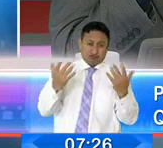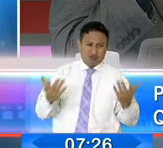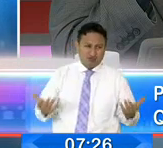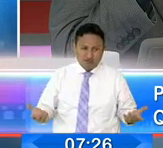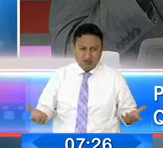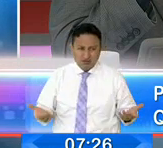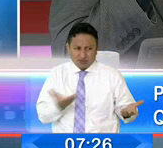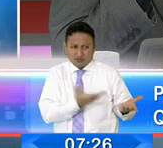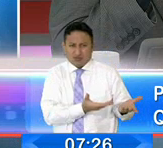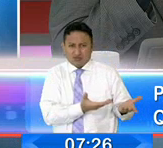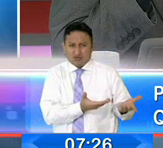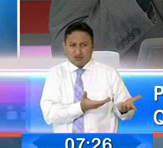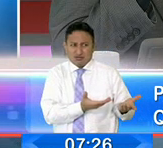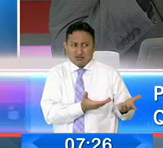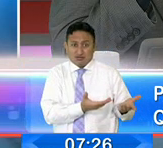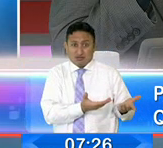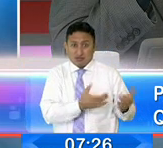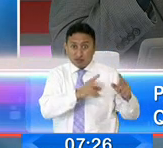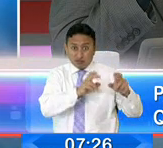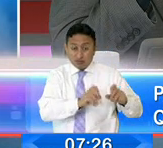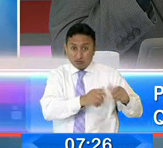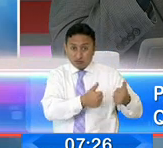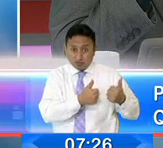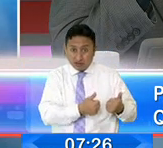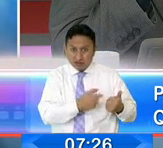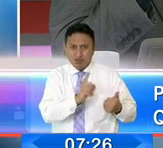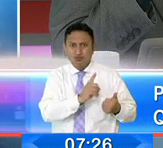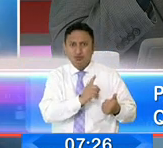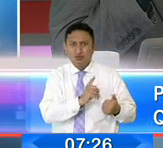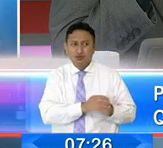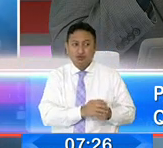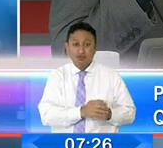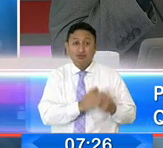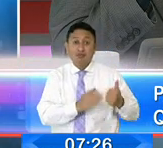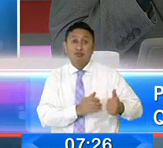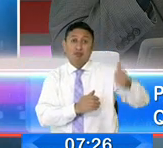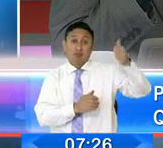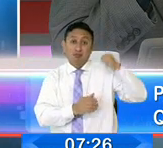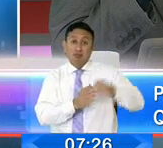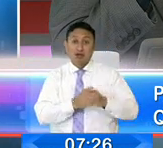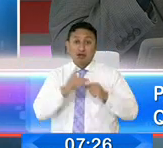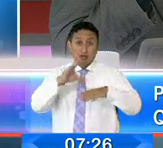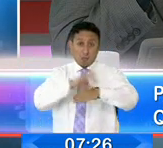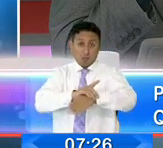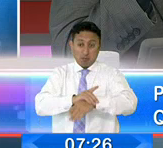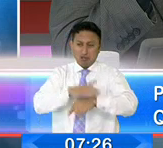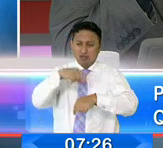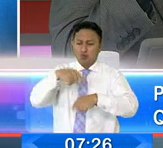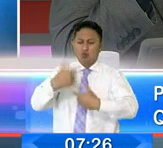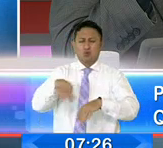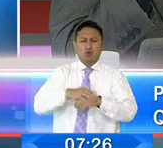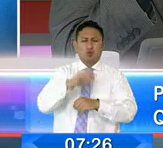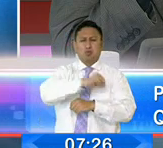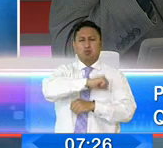lacrimógenos. Eso no nos podemos permitir. No podemos decir ayer que los médicos eran los héroes de la patria cuando salvaron la vida de